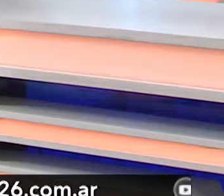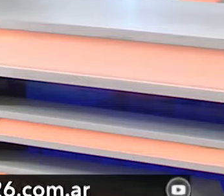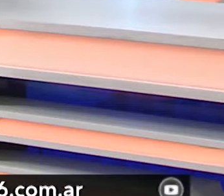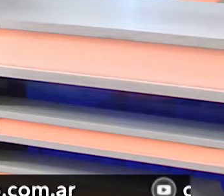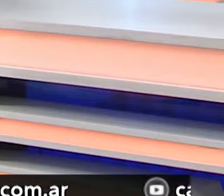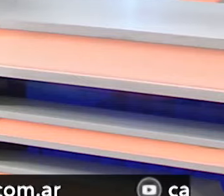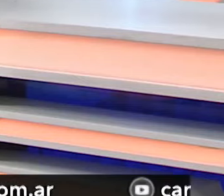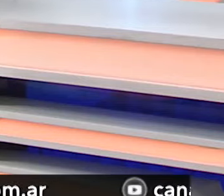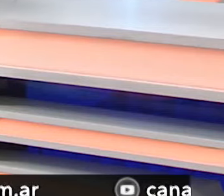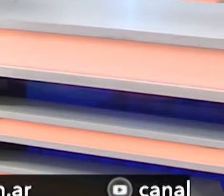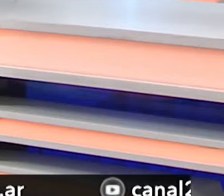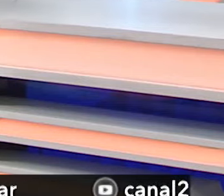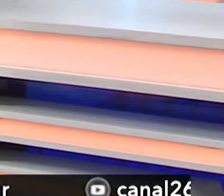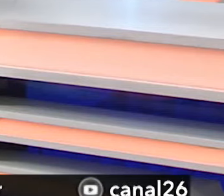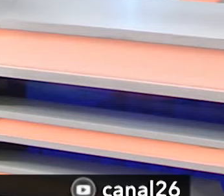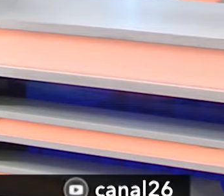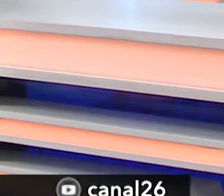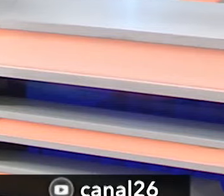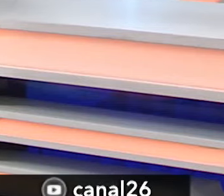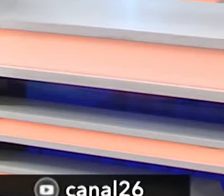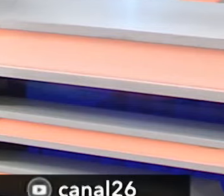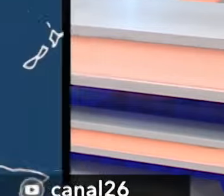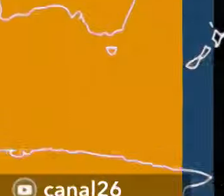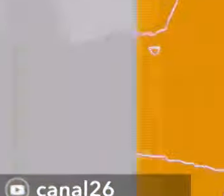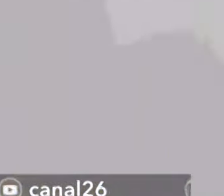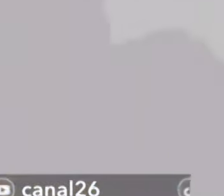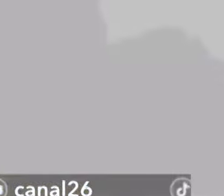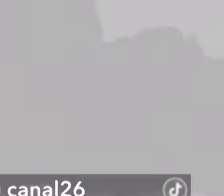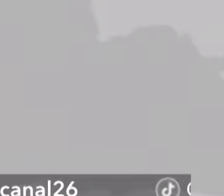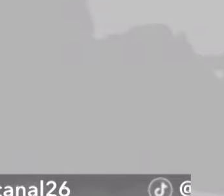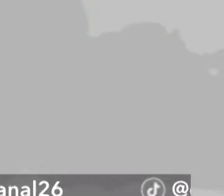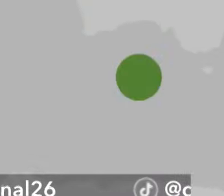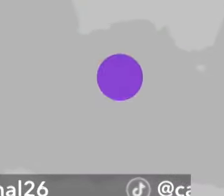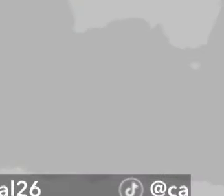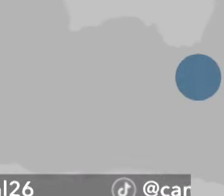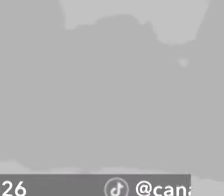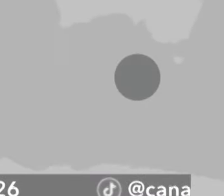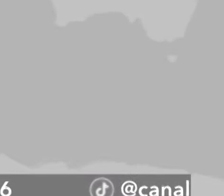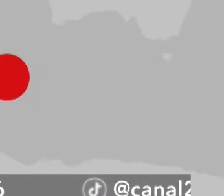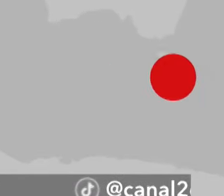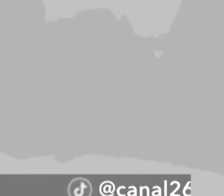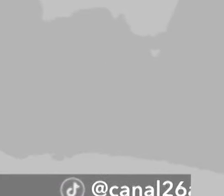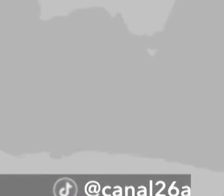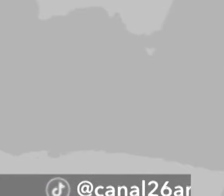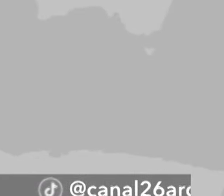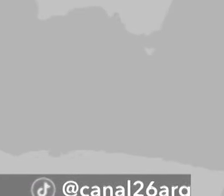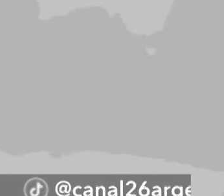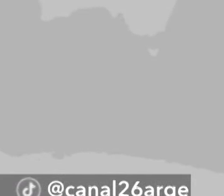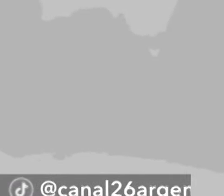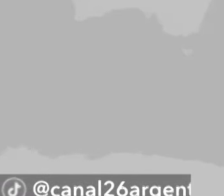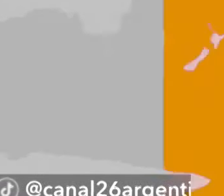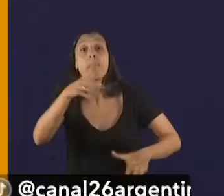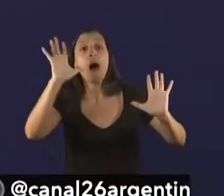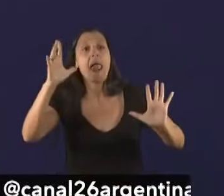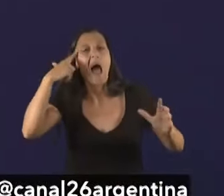11:11 de la mañana est hablando del Vocero presidencial escuchamos la palabra de Manuel adorni la afirmación esa que se está haciendo de un supuesto